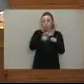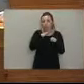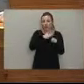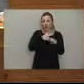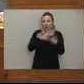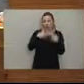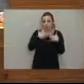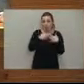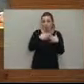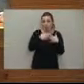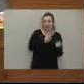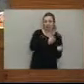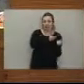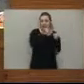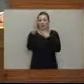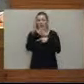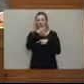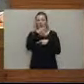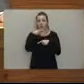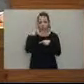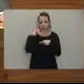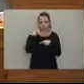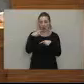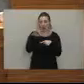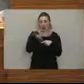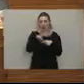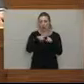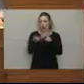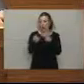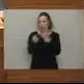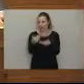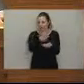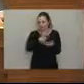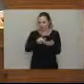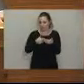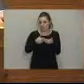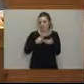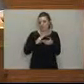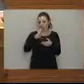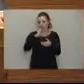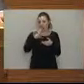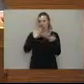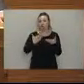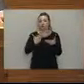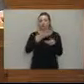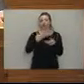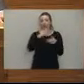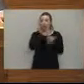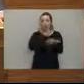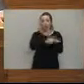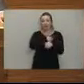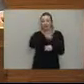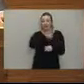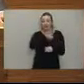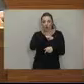Rusia y poder así obtener mayores beneficios. Y ante esto, las administraciones españolas están desapoderadas de